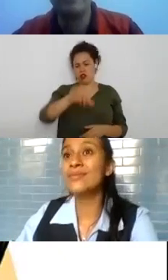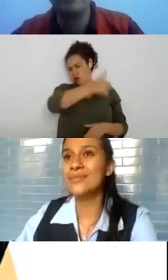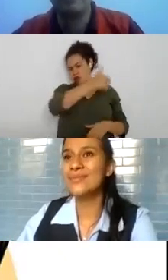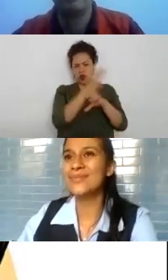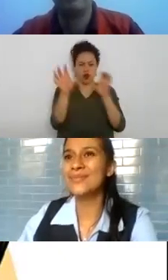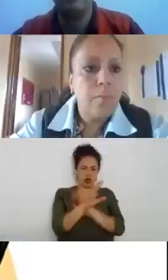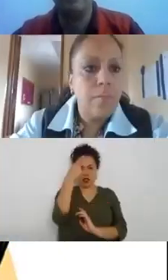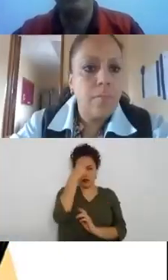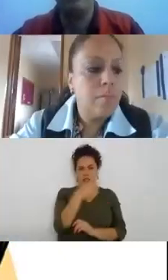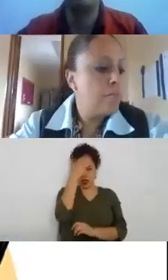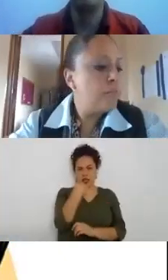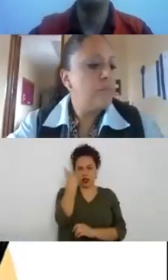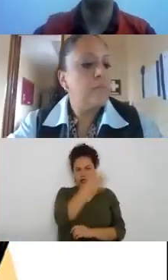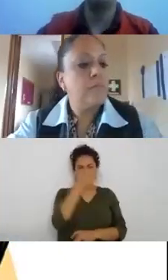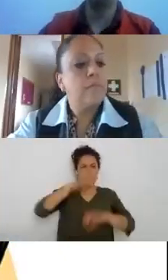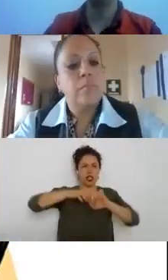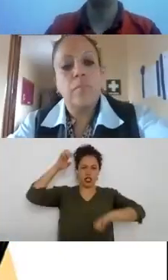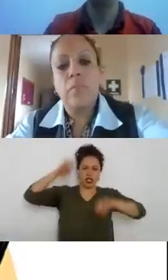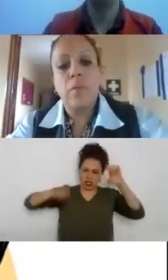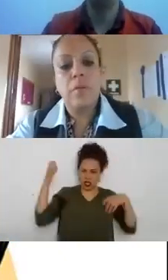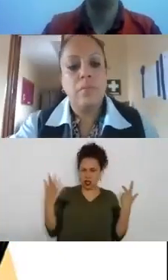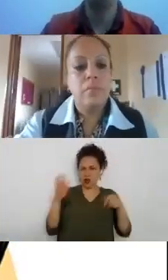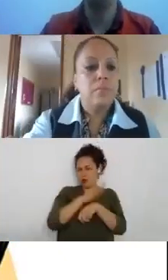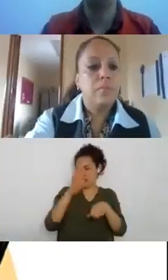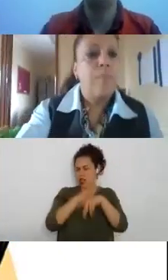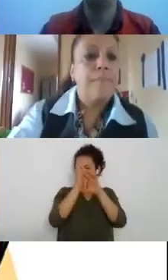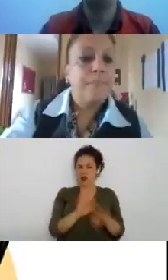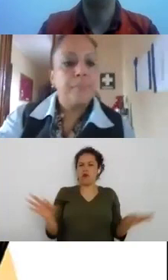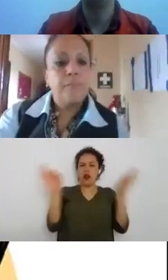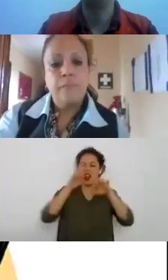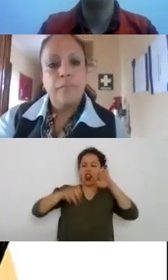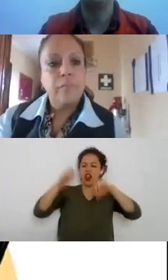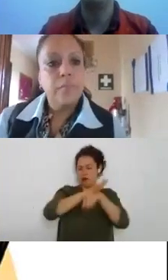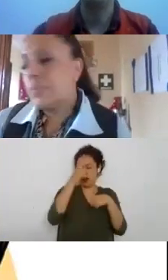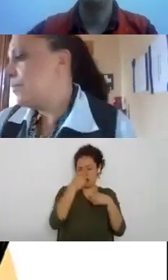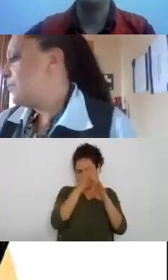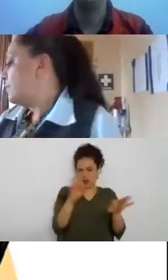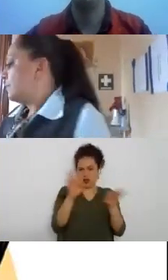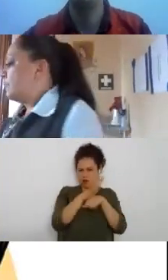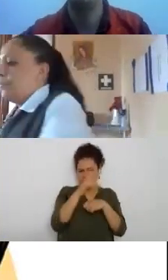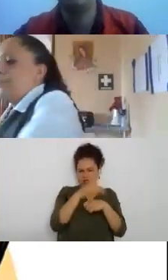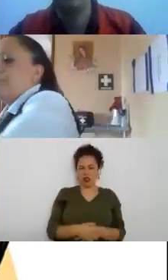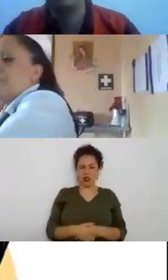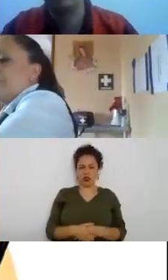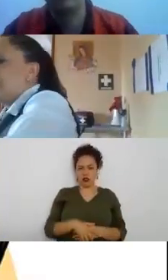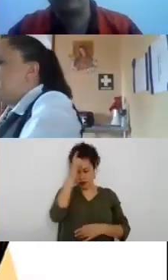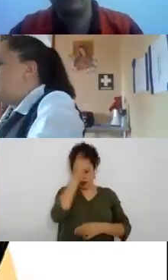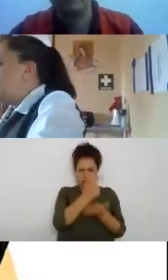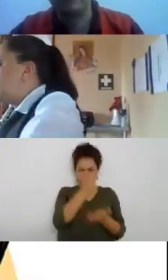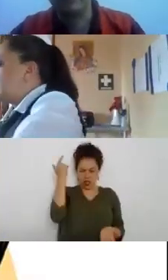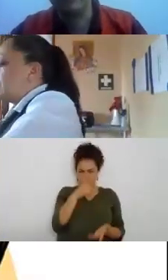la edad. ¿Por qué creen que la edad también influye en esta parte? En una gravedad por